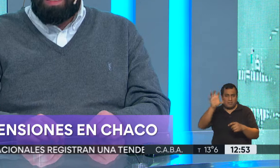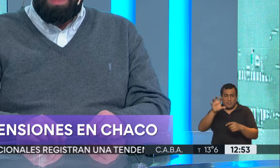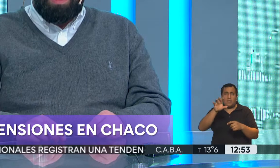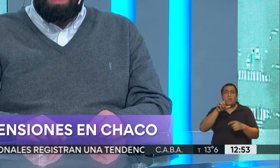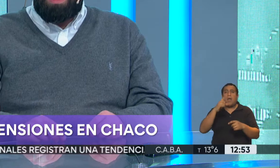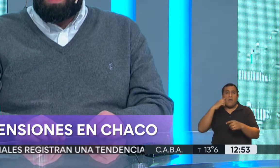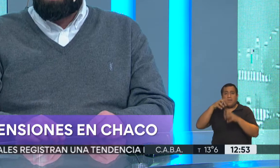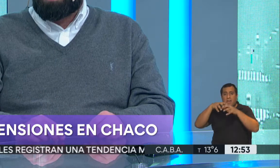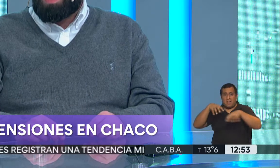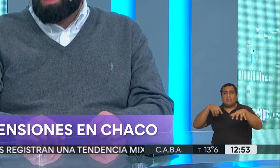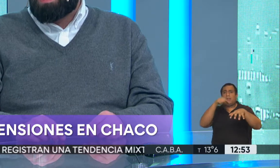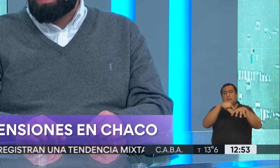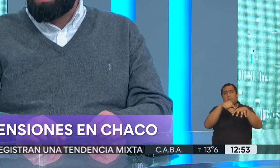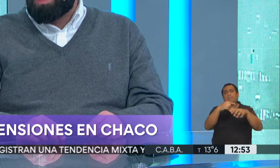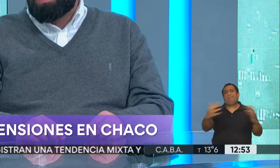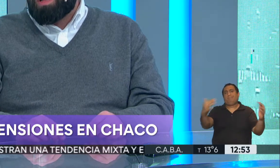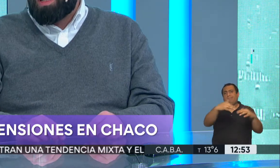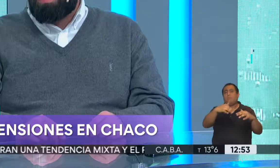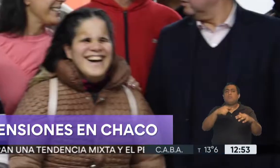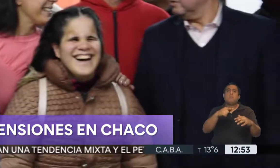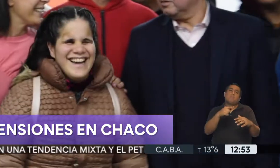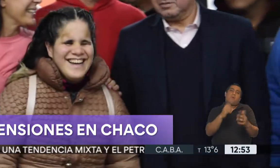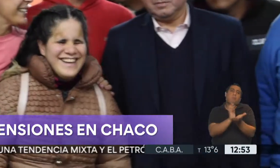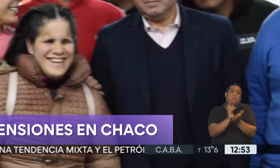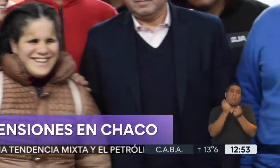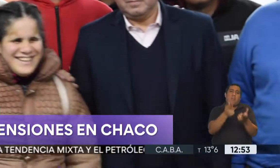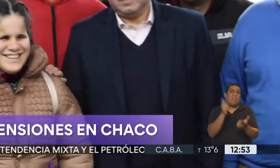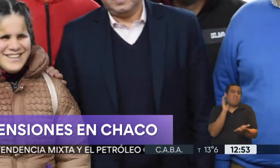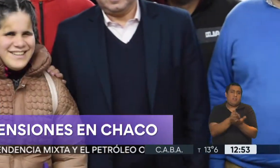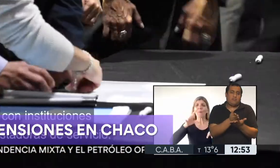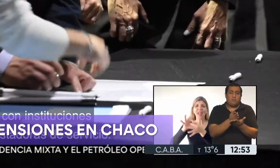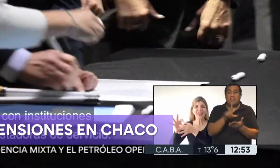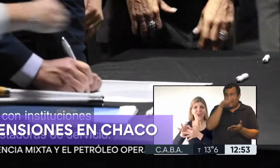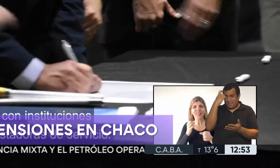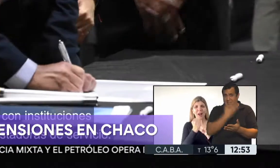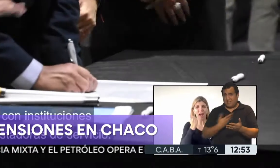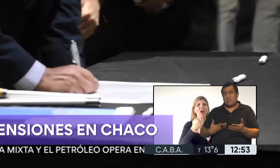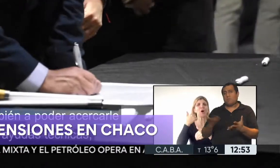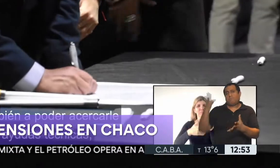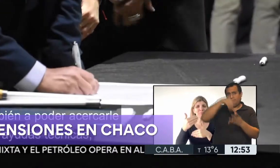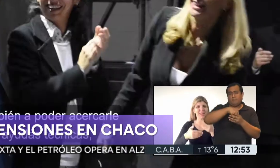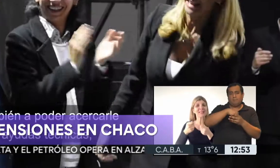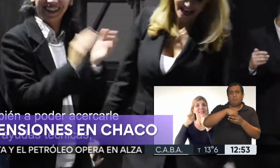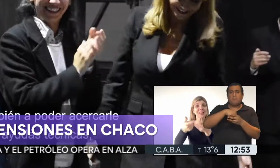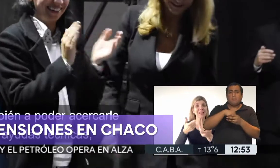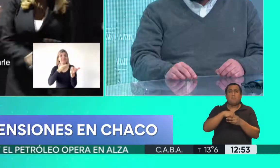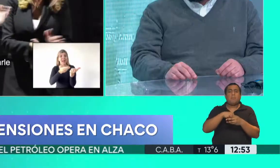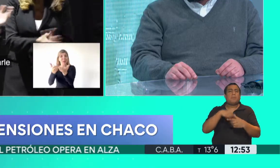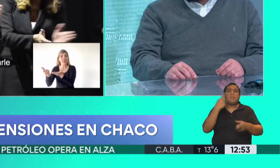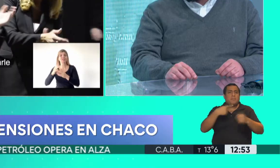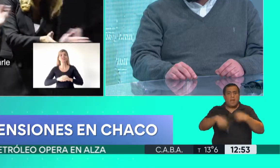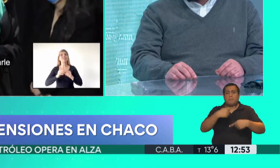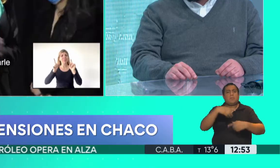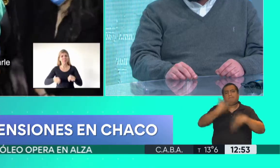agencia y que permitan garantizar los derechos, que al fin y al cabo es eso, un Estado presente que sea ágil en los trámites